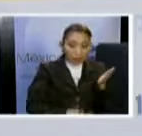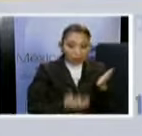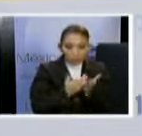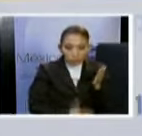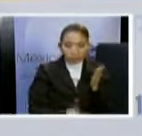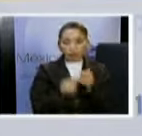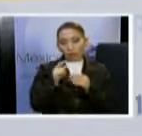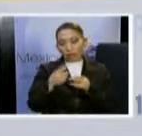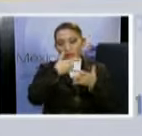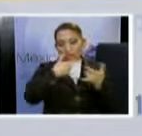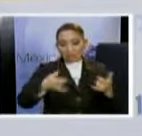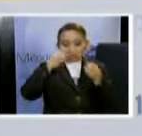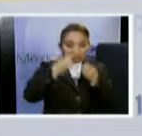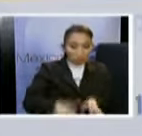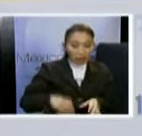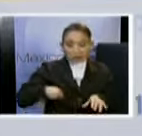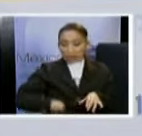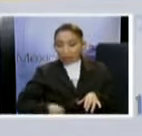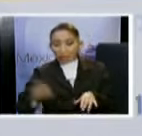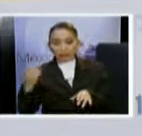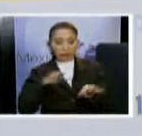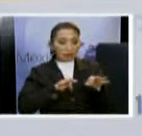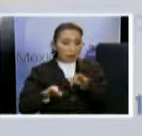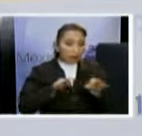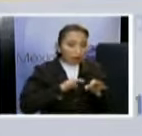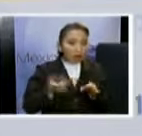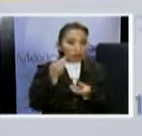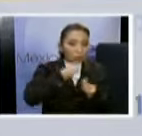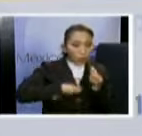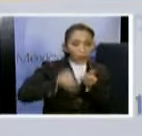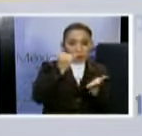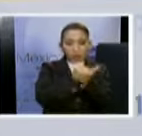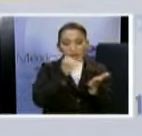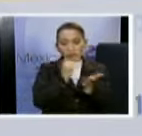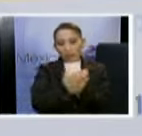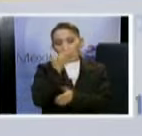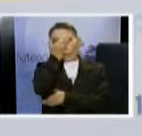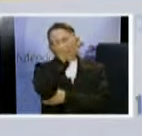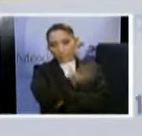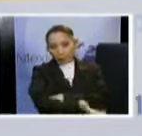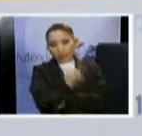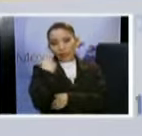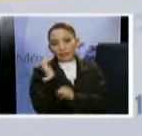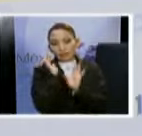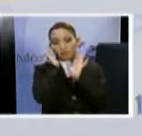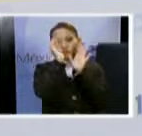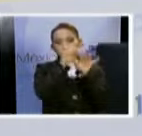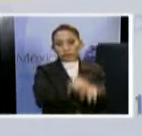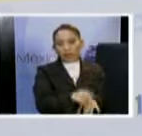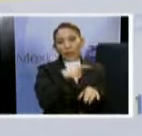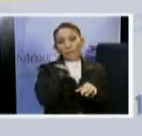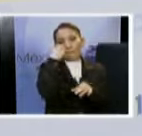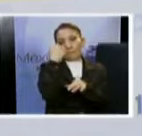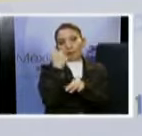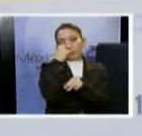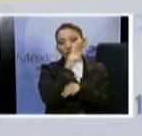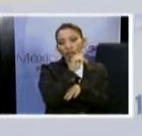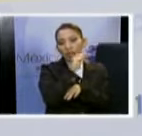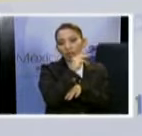adeudados, cheques perdidos, accidentes laborales, devoluciones de impuestos y solicitudes de ingreso al plan de pensiones de